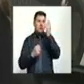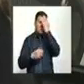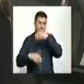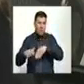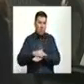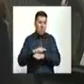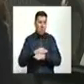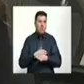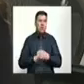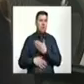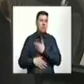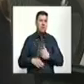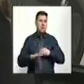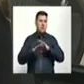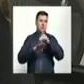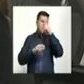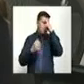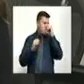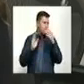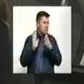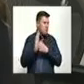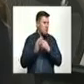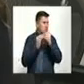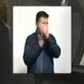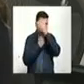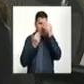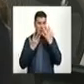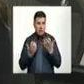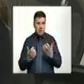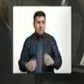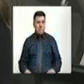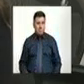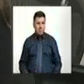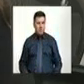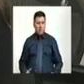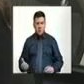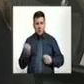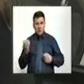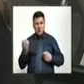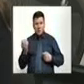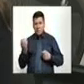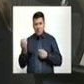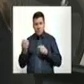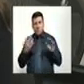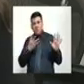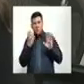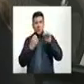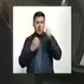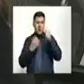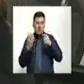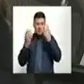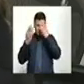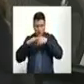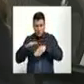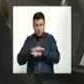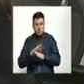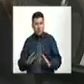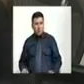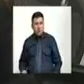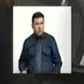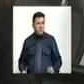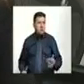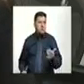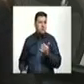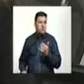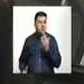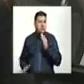señora presidenta, nos preocupa mucho. Si las FARC tienen, además de las armas que van a entregar, 910 caletas, y por pequeña que